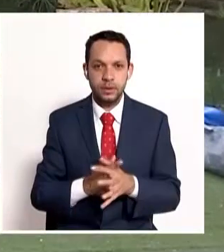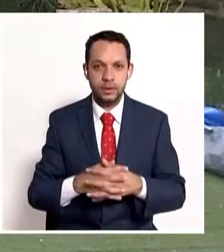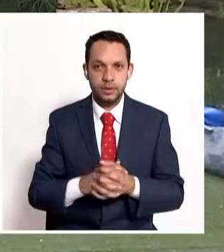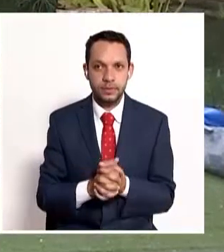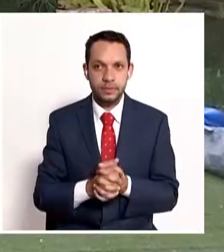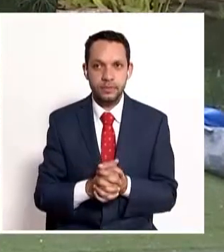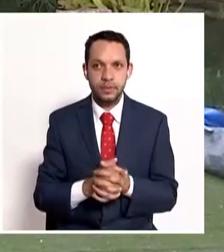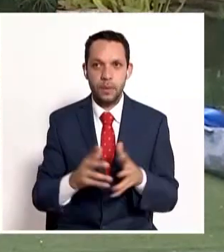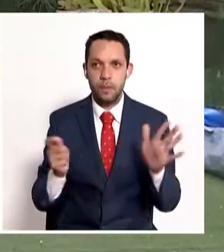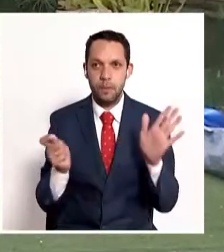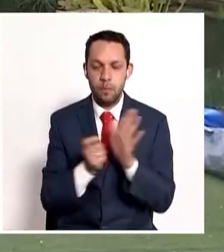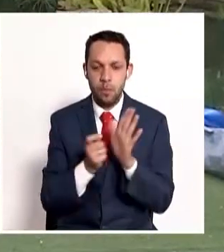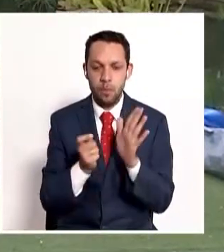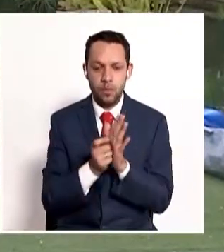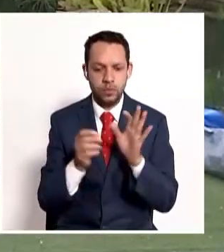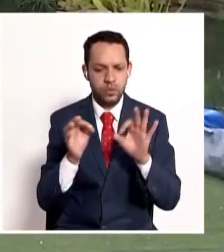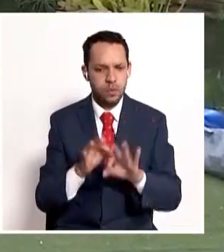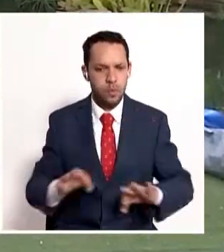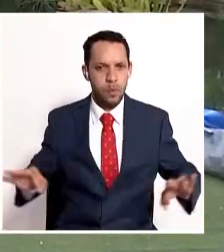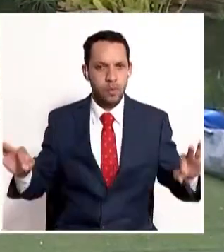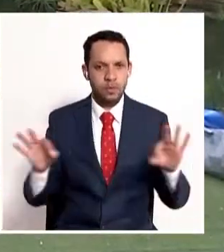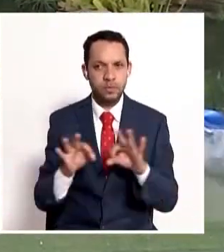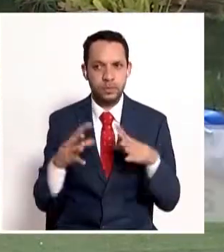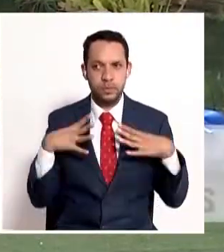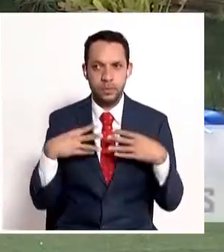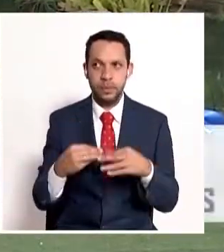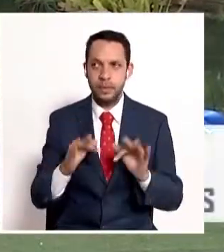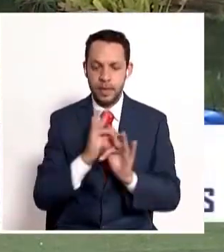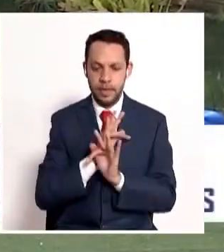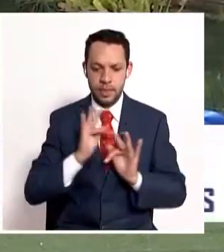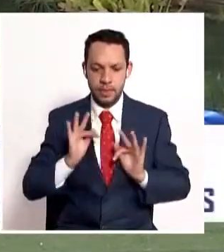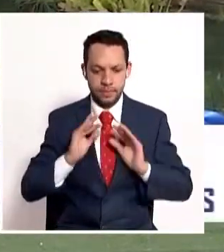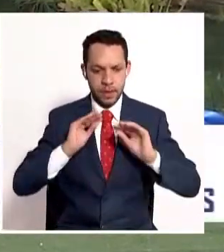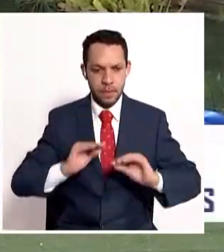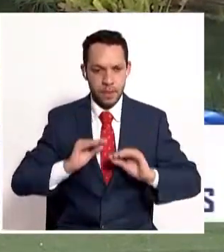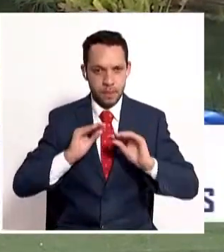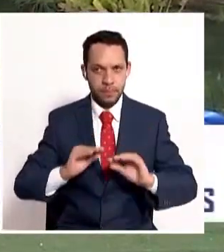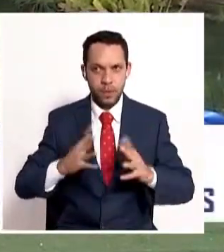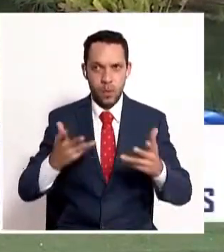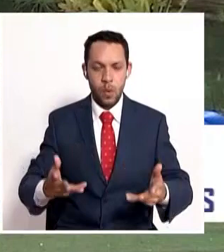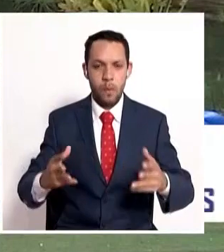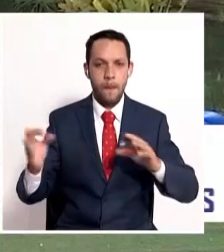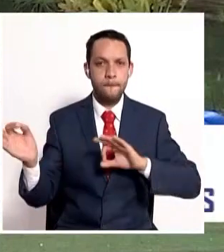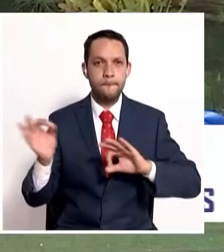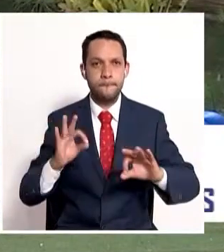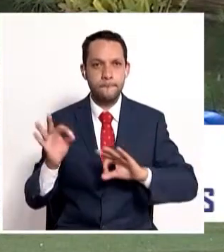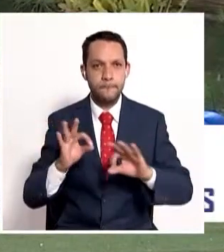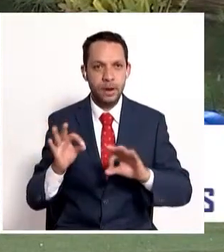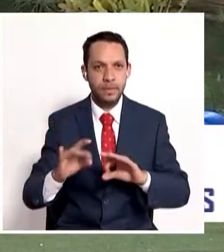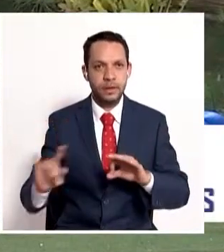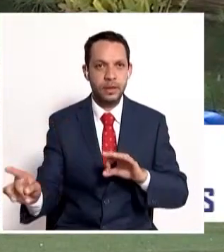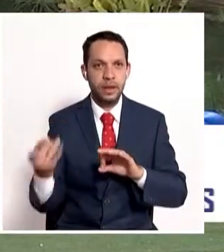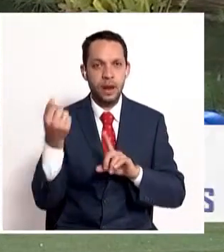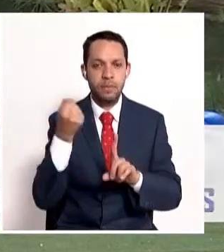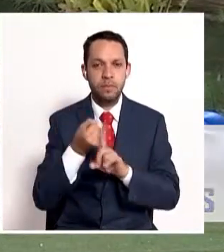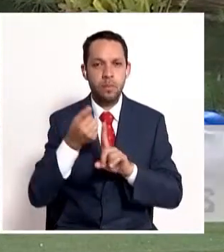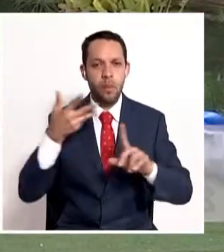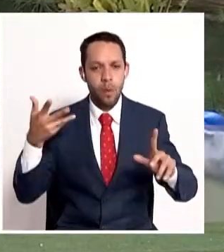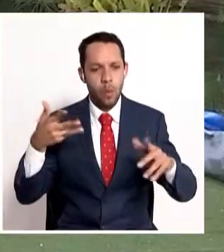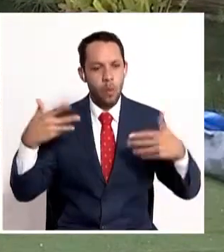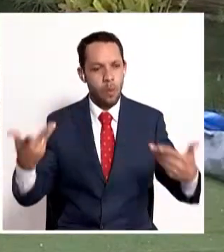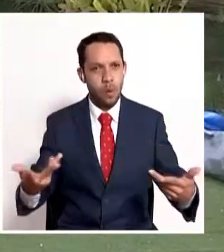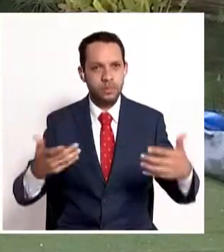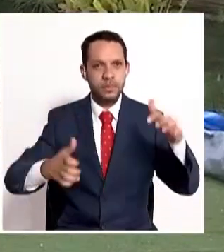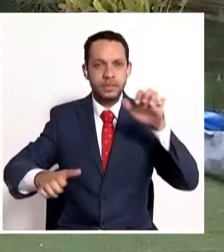una de la parte muy importante dentro de nuestro ejercicio consciente es prevenir las lesiones y hace parte de esta prevención de